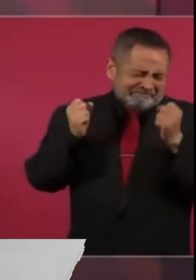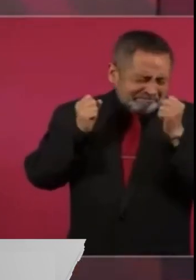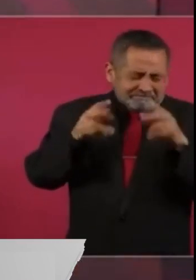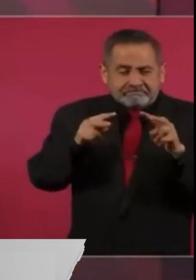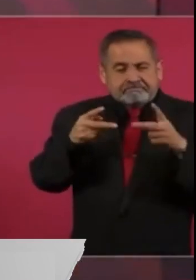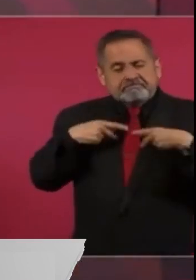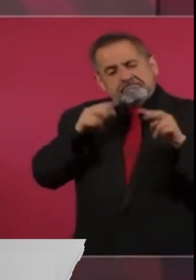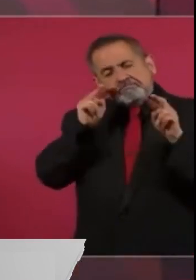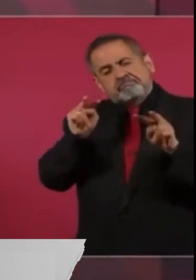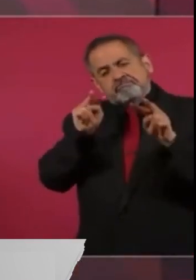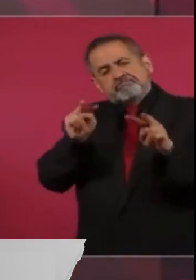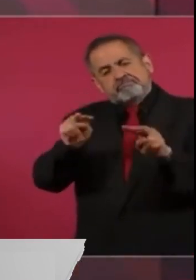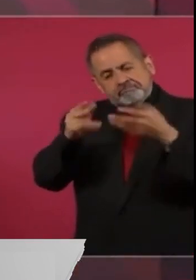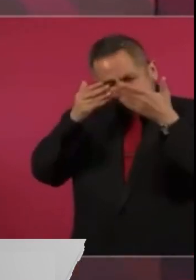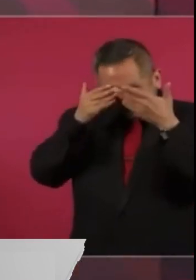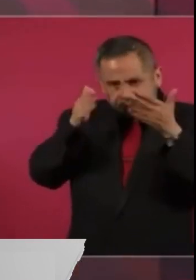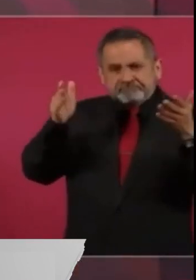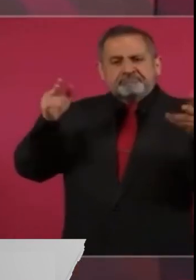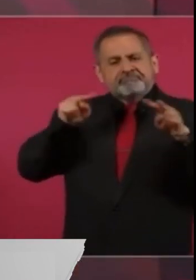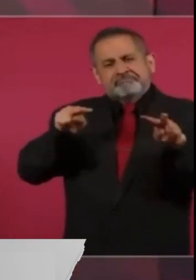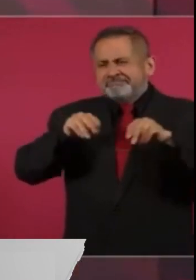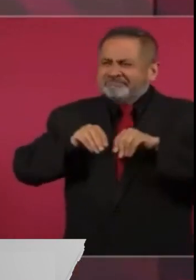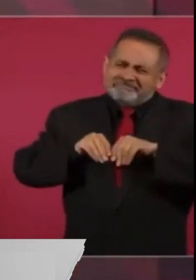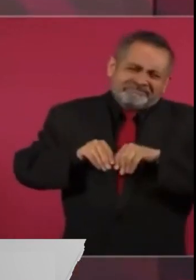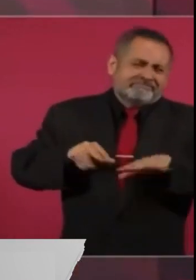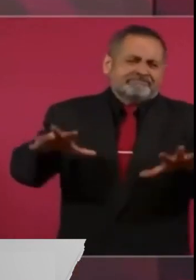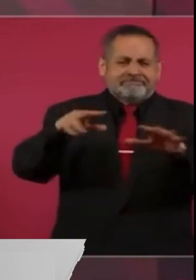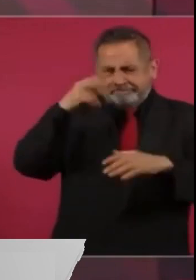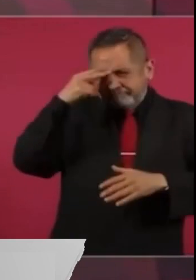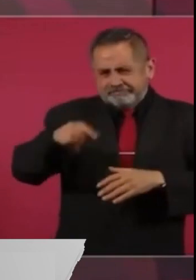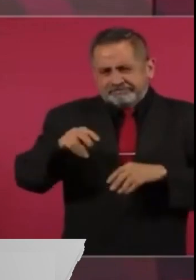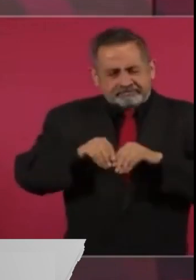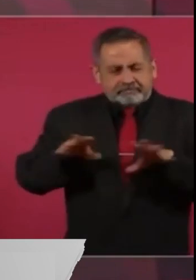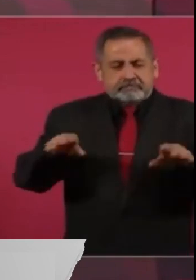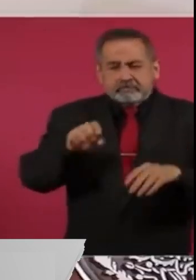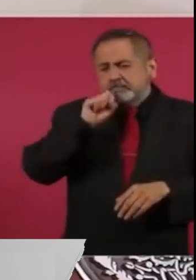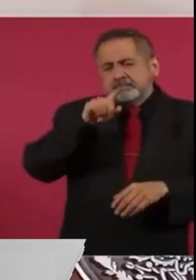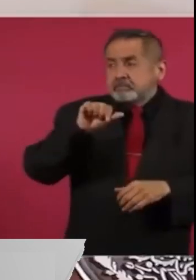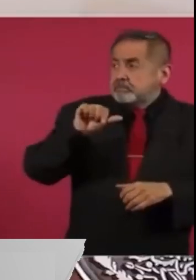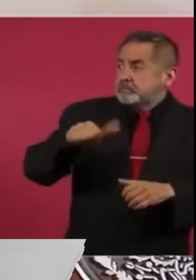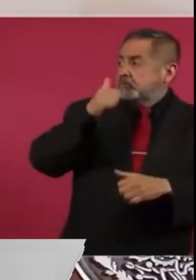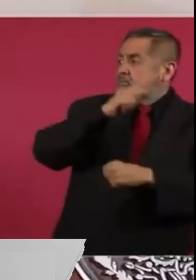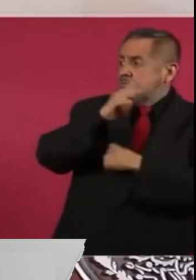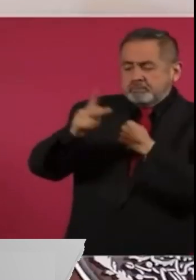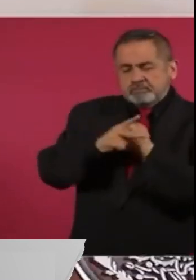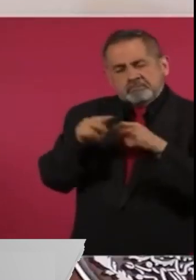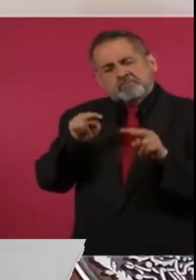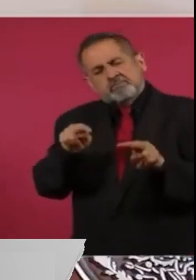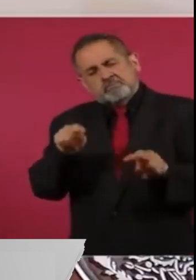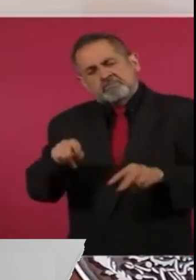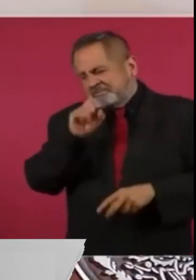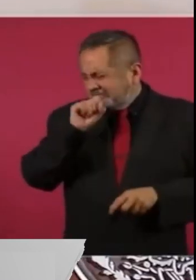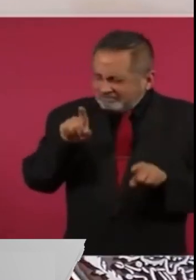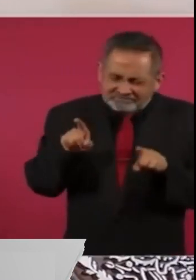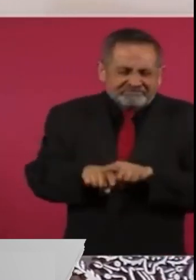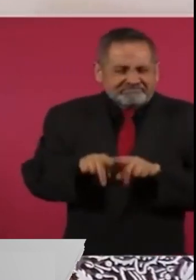muchísimos mexicanos y la ven también en el extranjero.